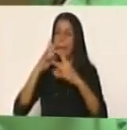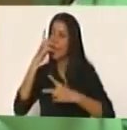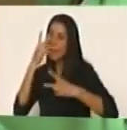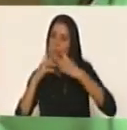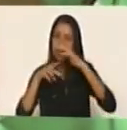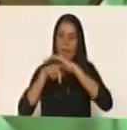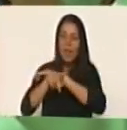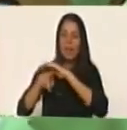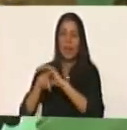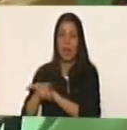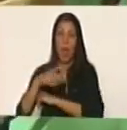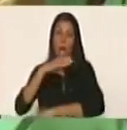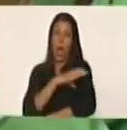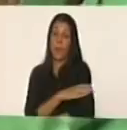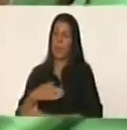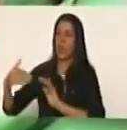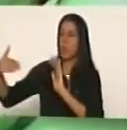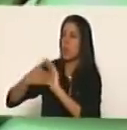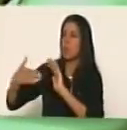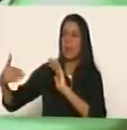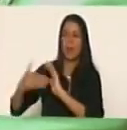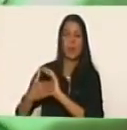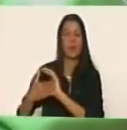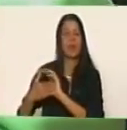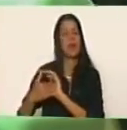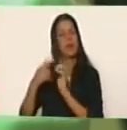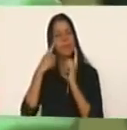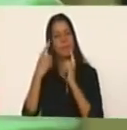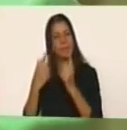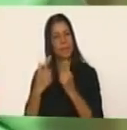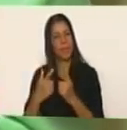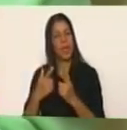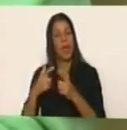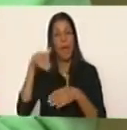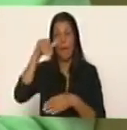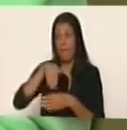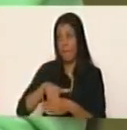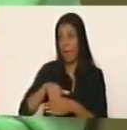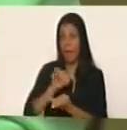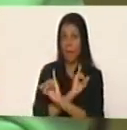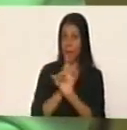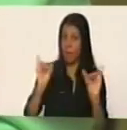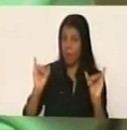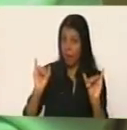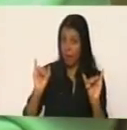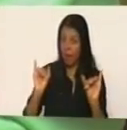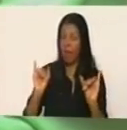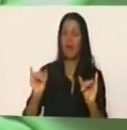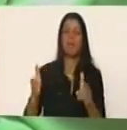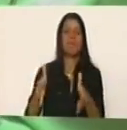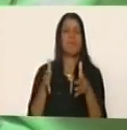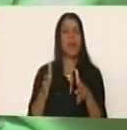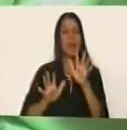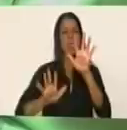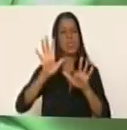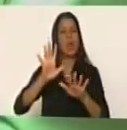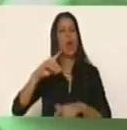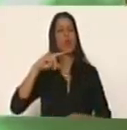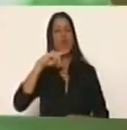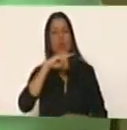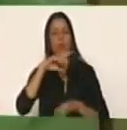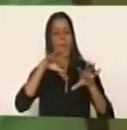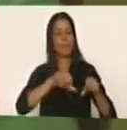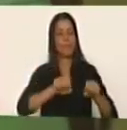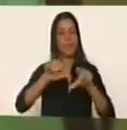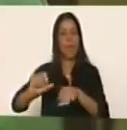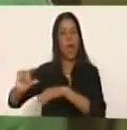una guerra que se expresa en lo que estamos viendo después de las elecciones, del triunfo electoral del 15 de octubre, cuando